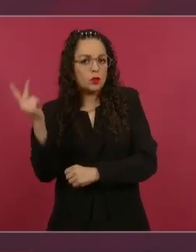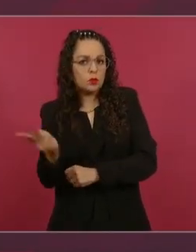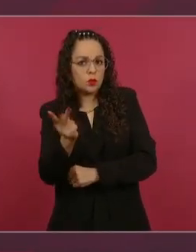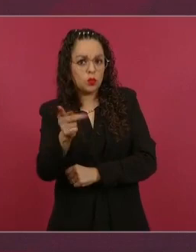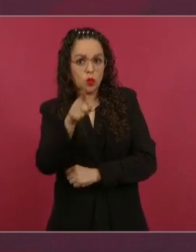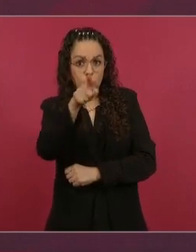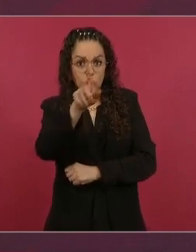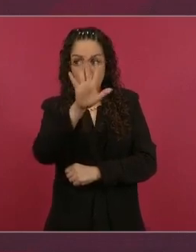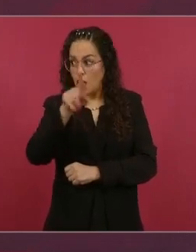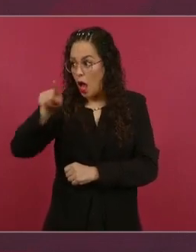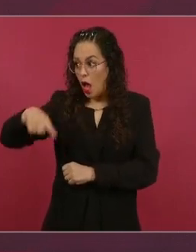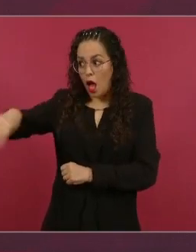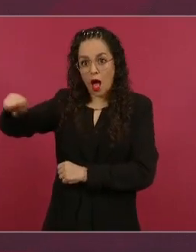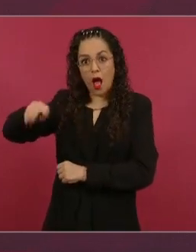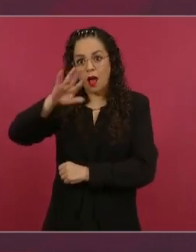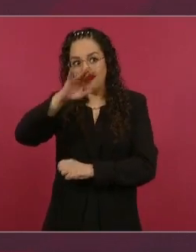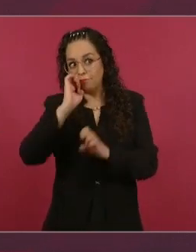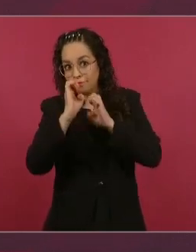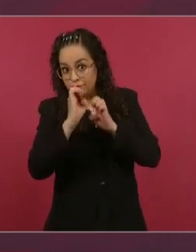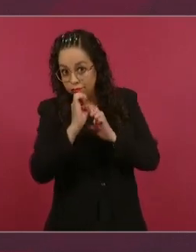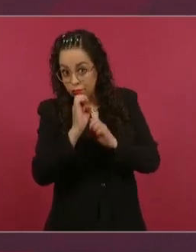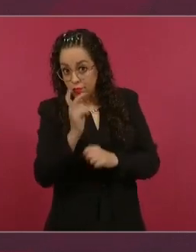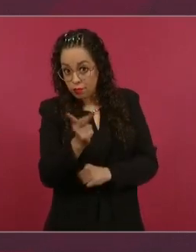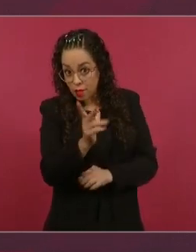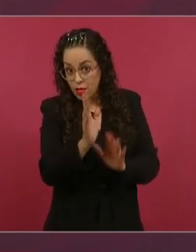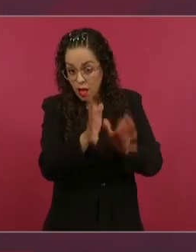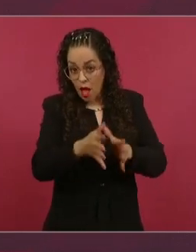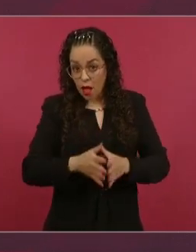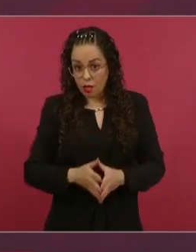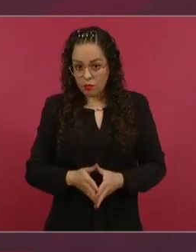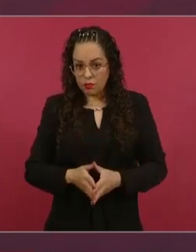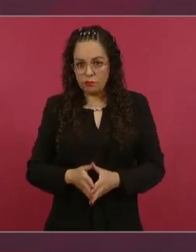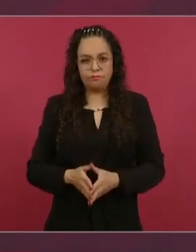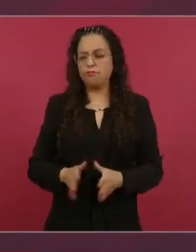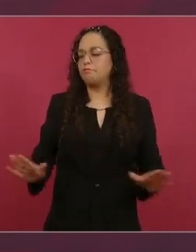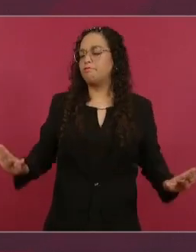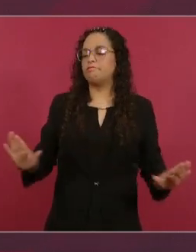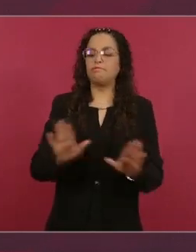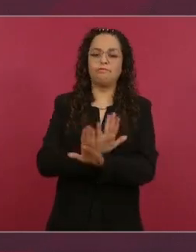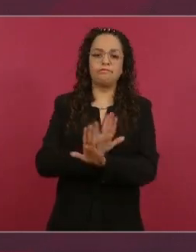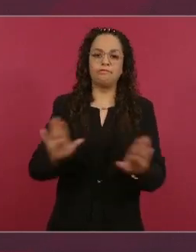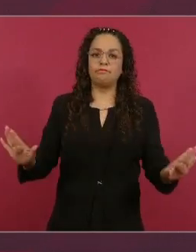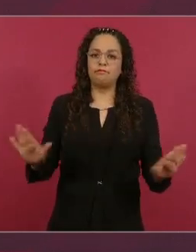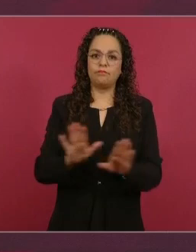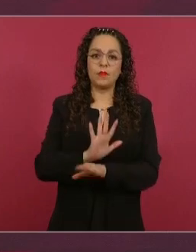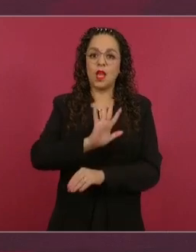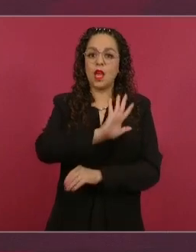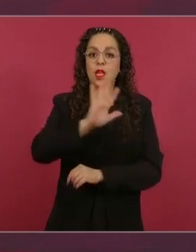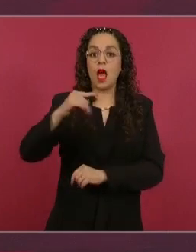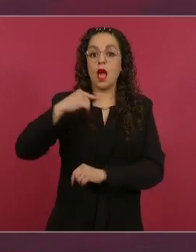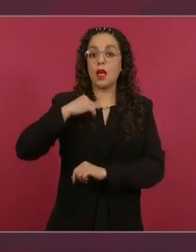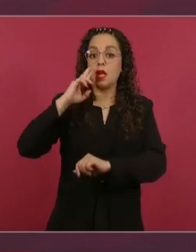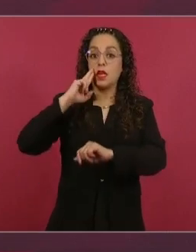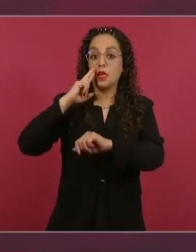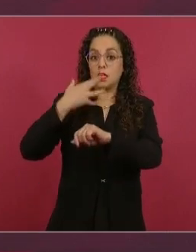bastón de mando que tiene que ver con nuestro movimiento y